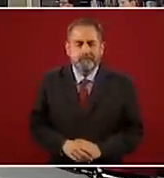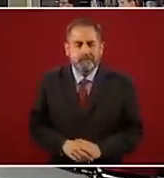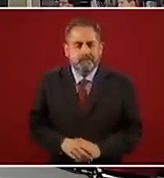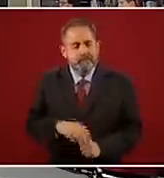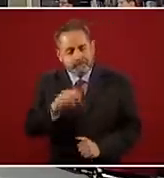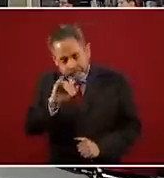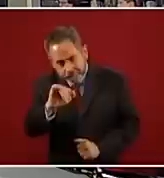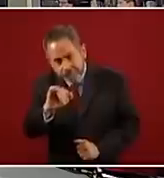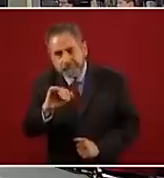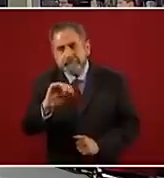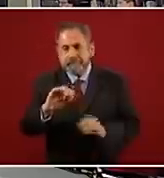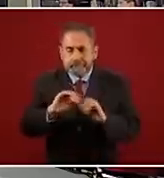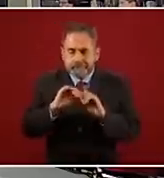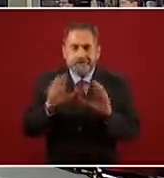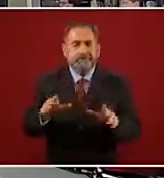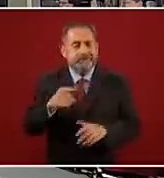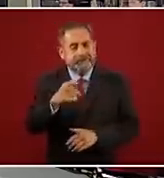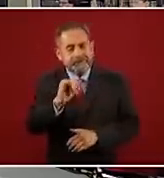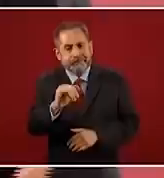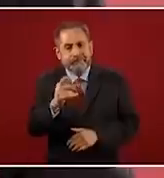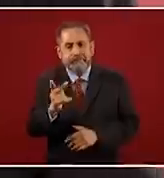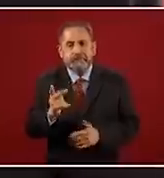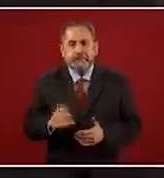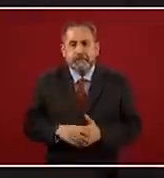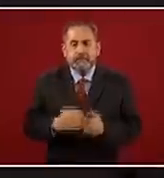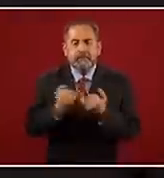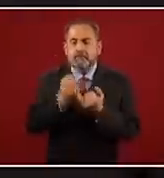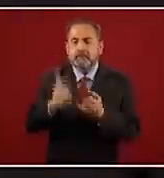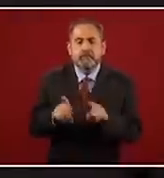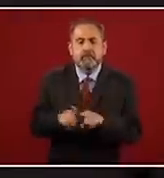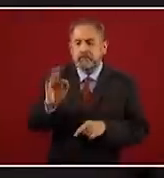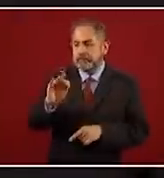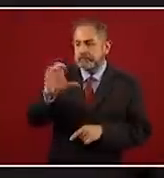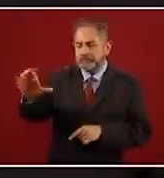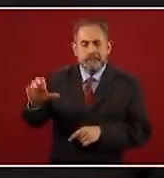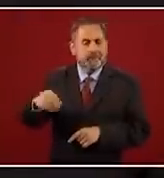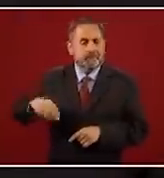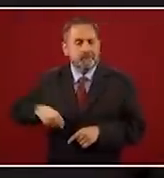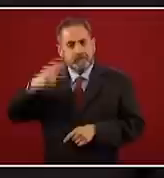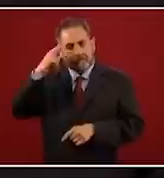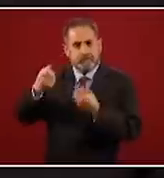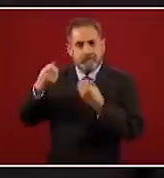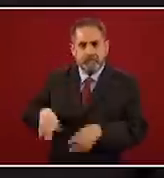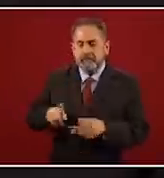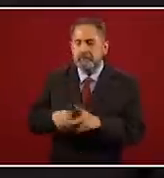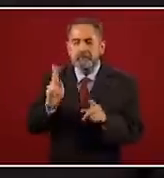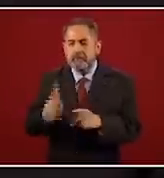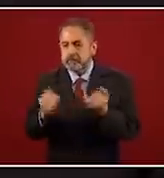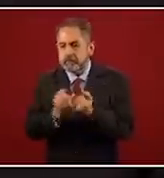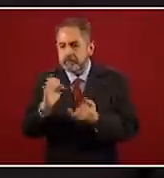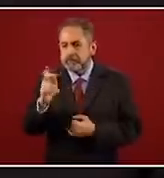Claro que sí. ¿Cómo Calderón endeudó a México y Peña